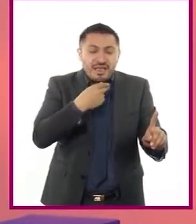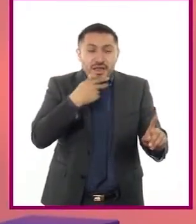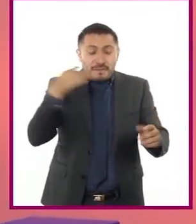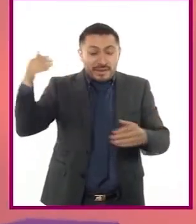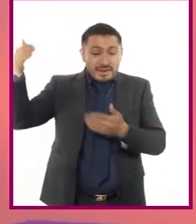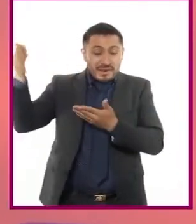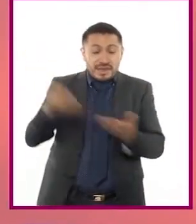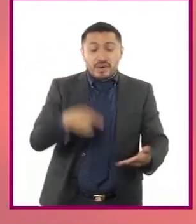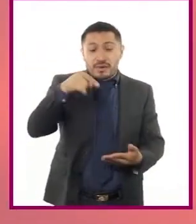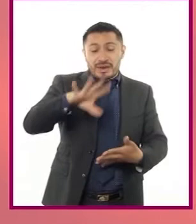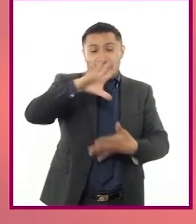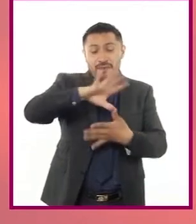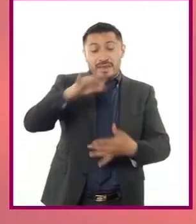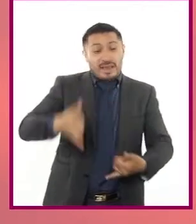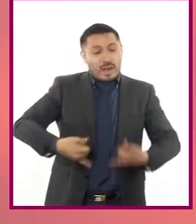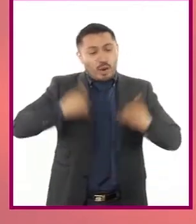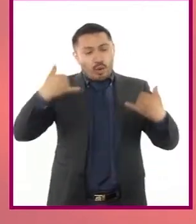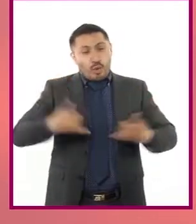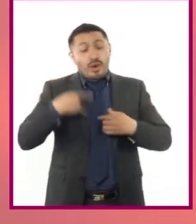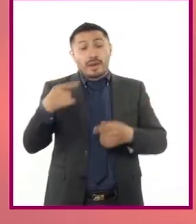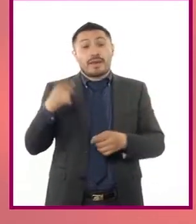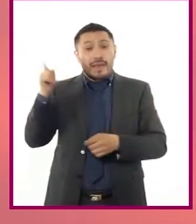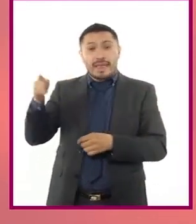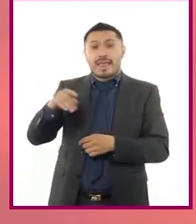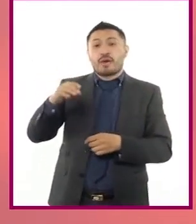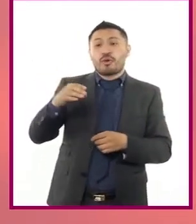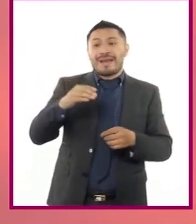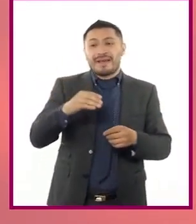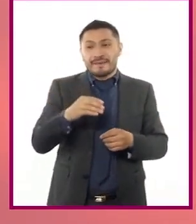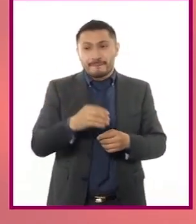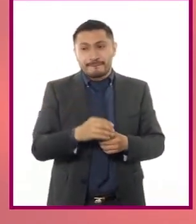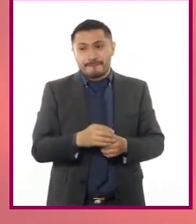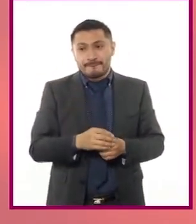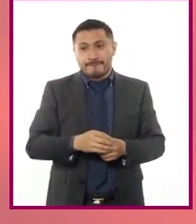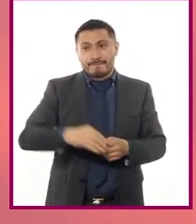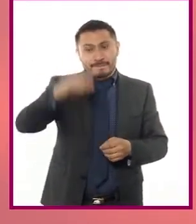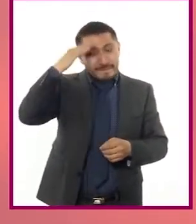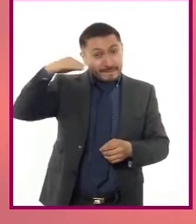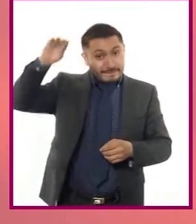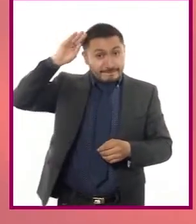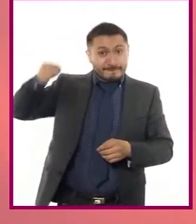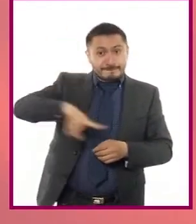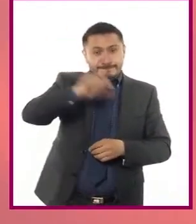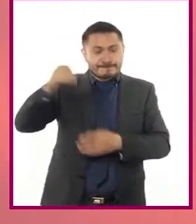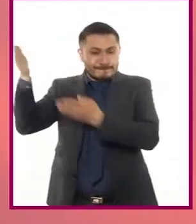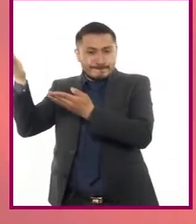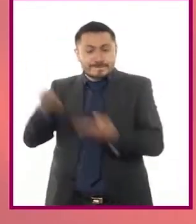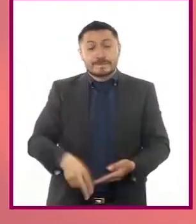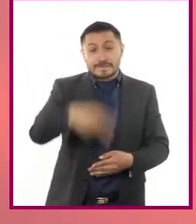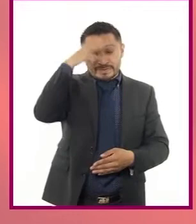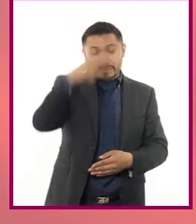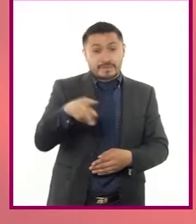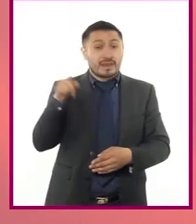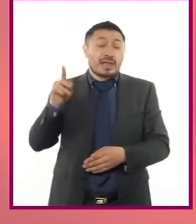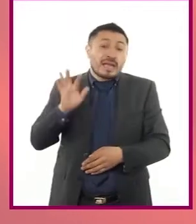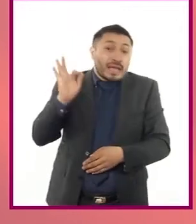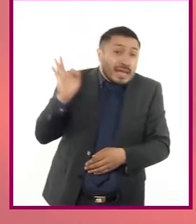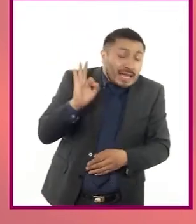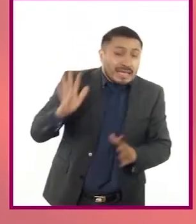nuestro continente americano, primero a Cuba y después a nuestro país. Se dice que participó en la Revolución